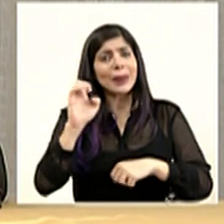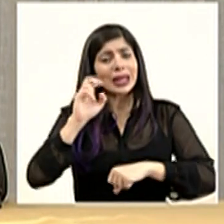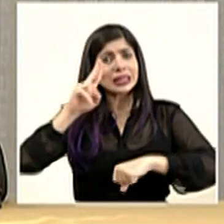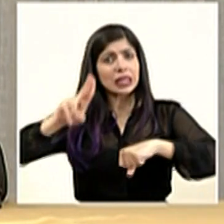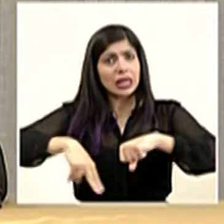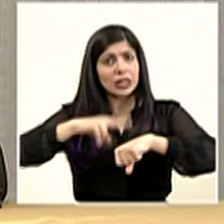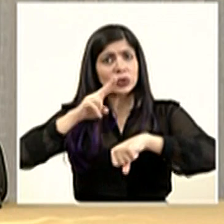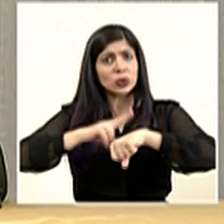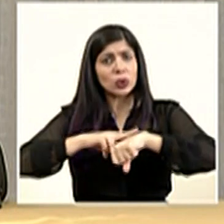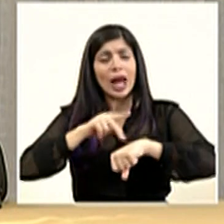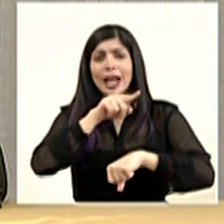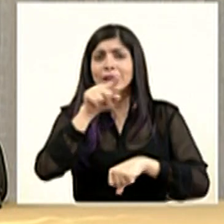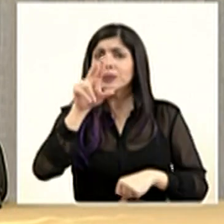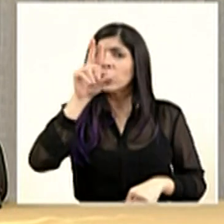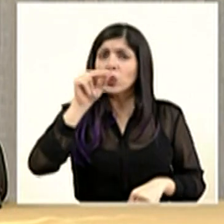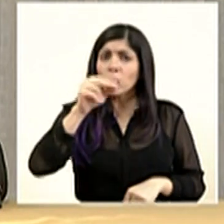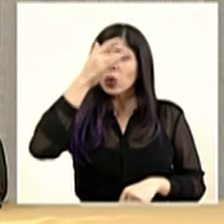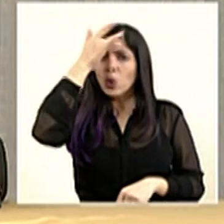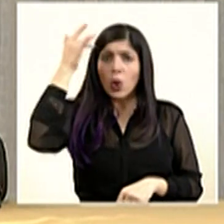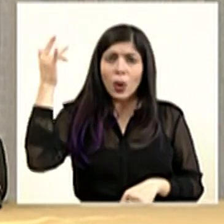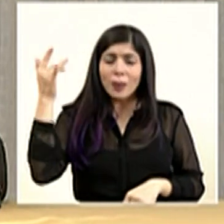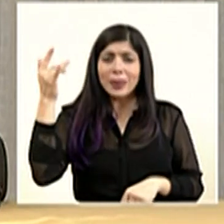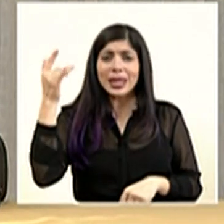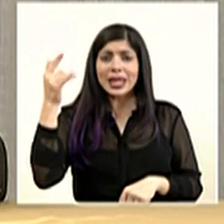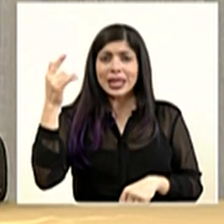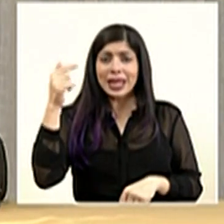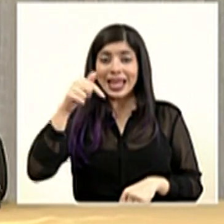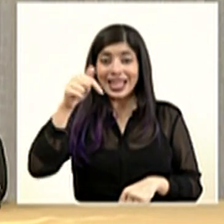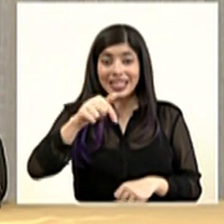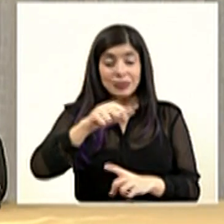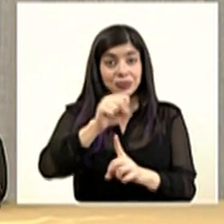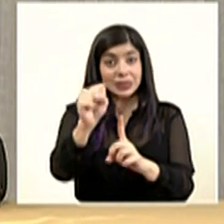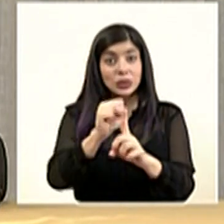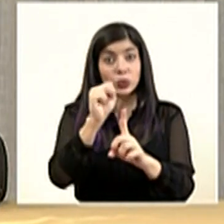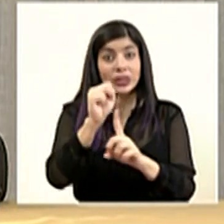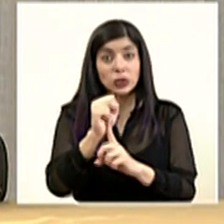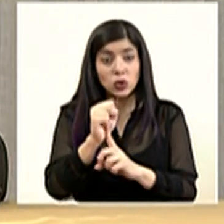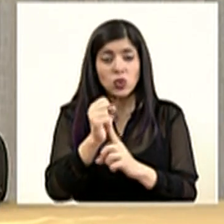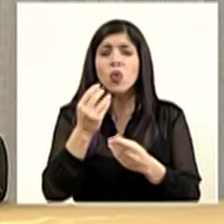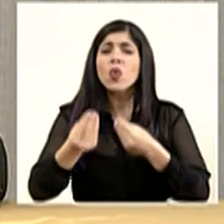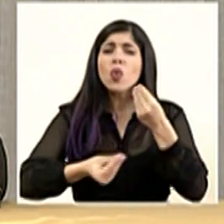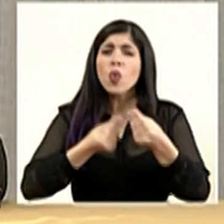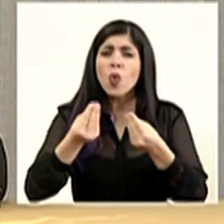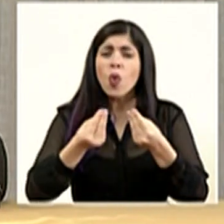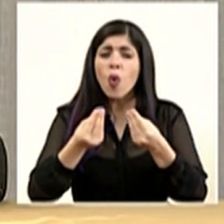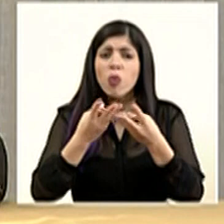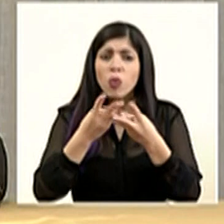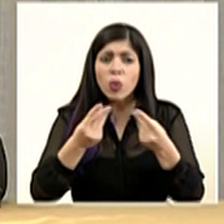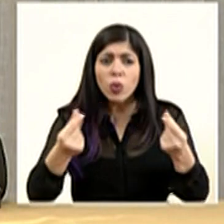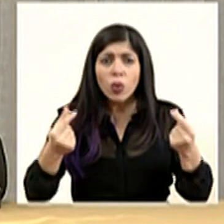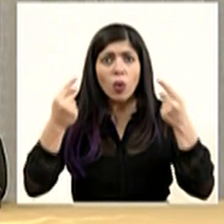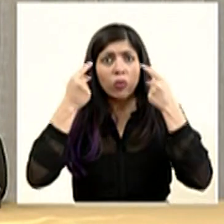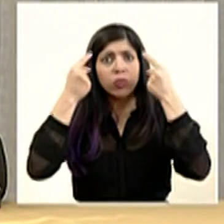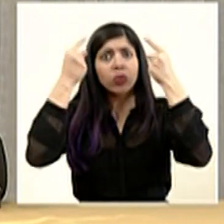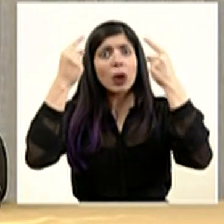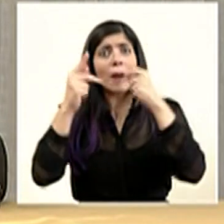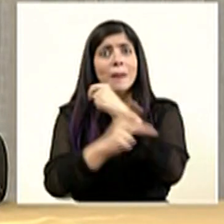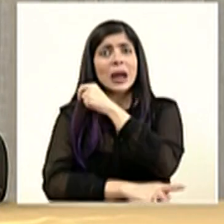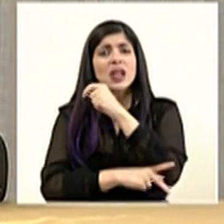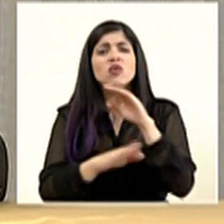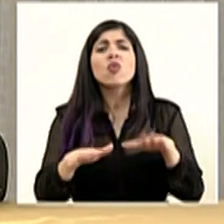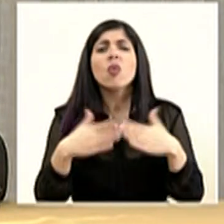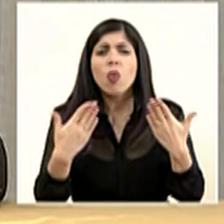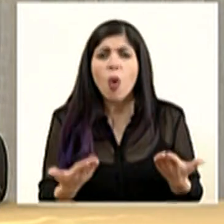nacional, no se les olvide que esta situación para poder salir airosos como país